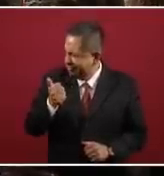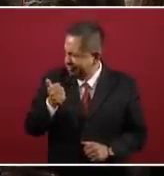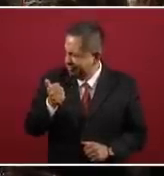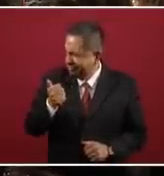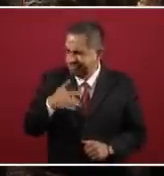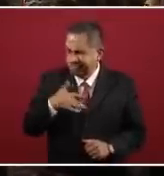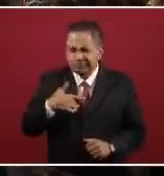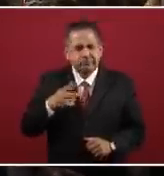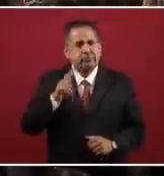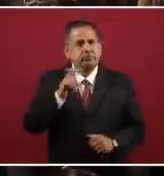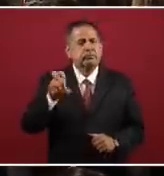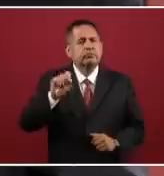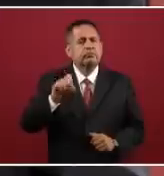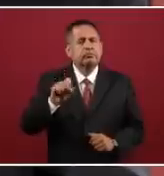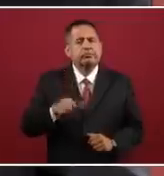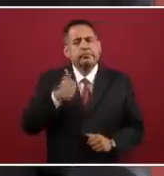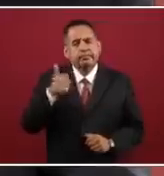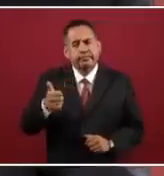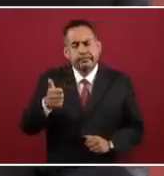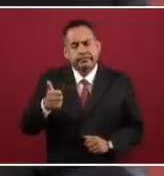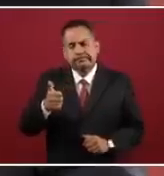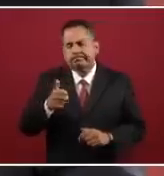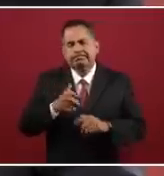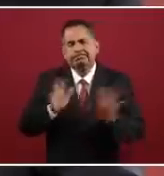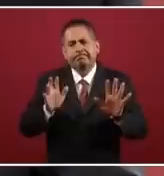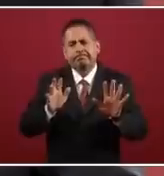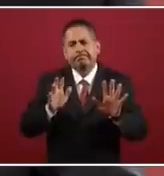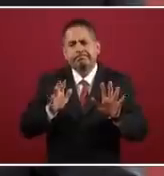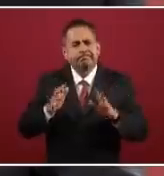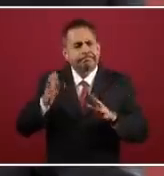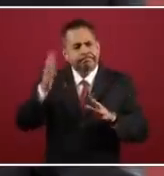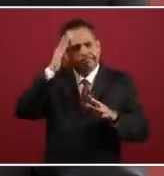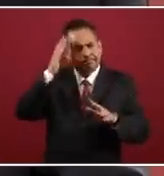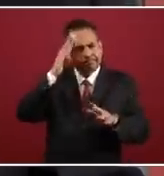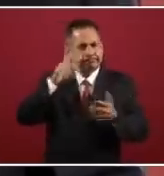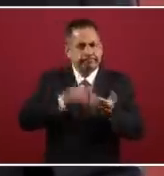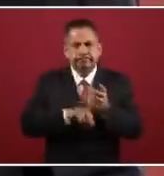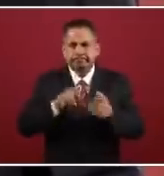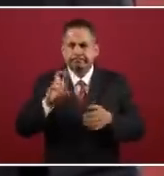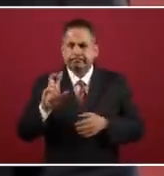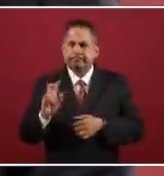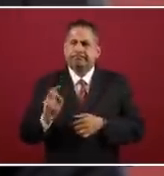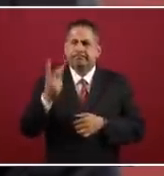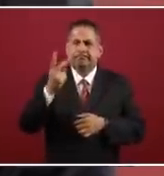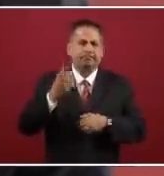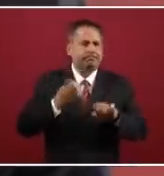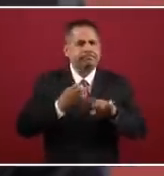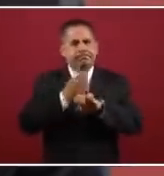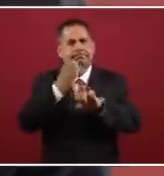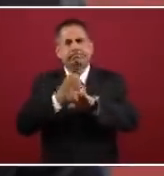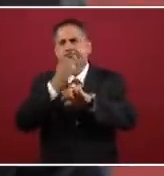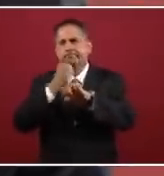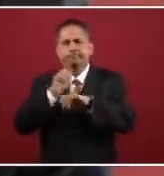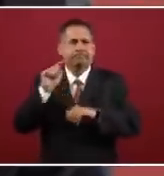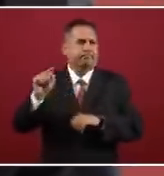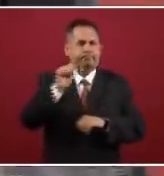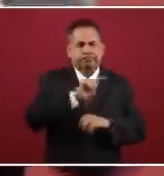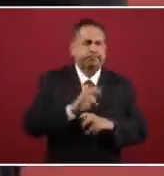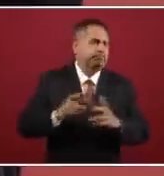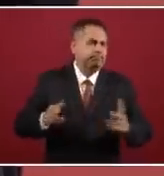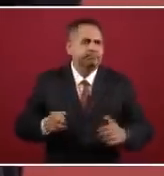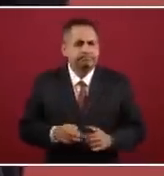Sí, 266 y ya las coordinaciones, las 32, perdón, estatales.